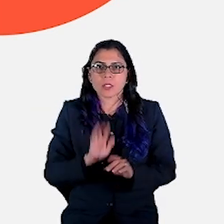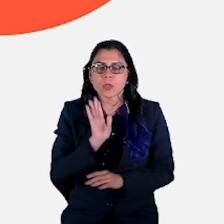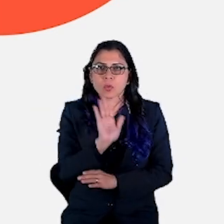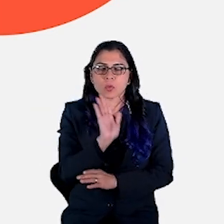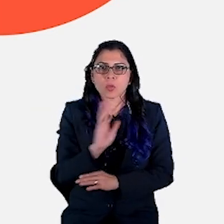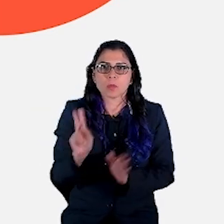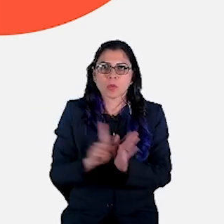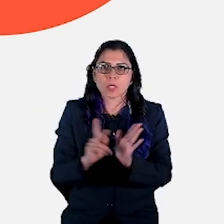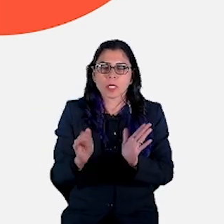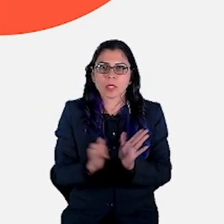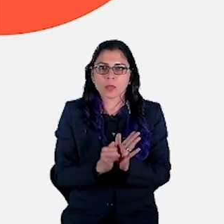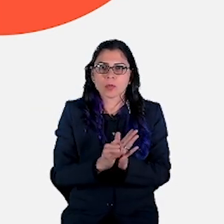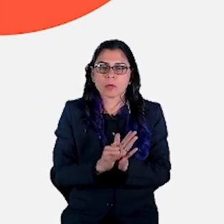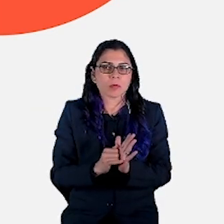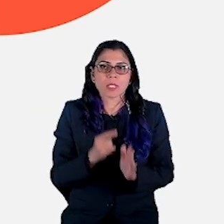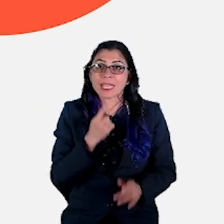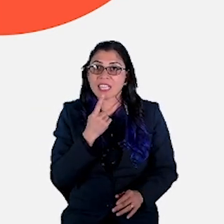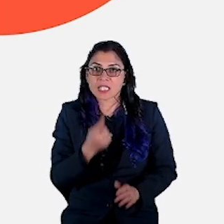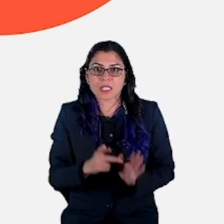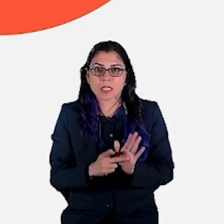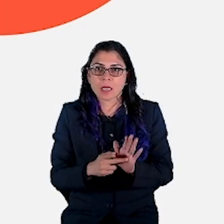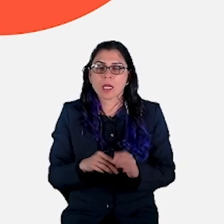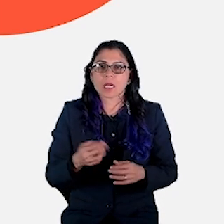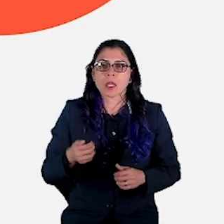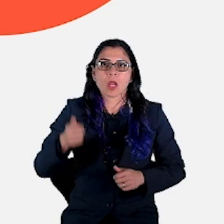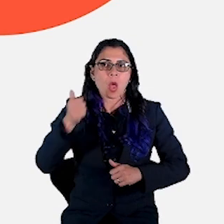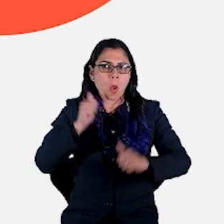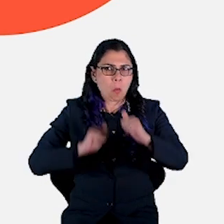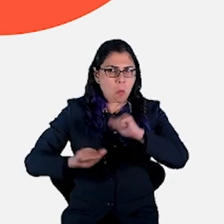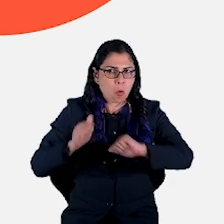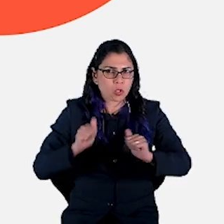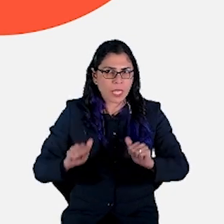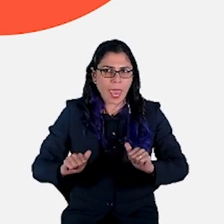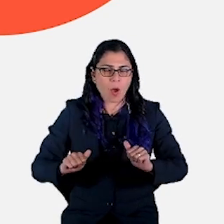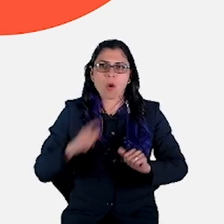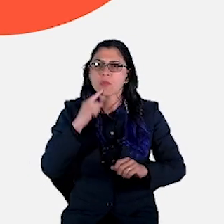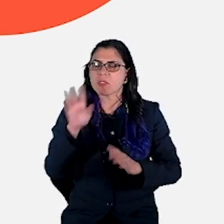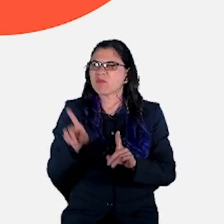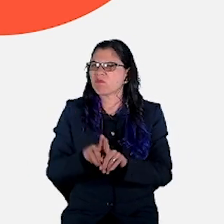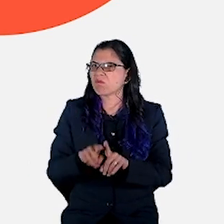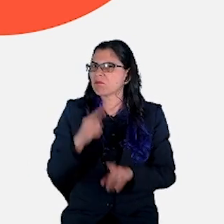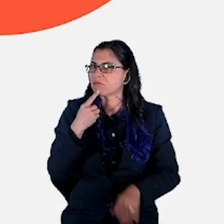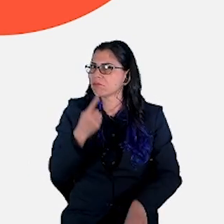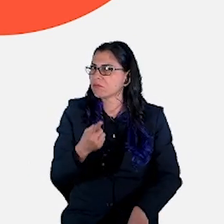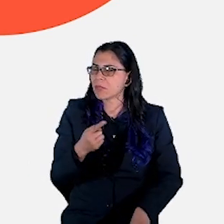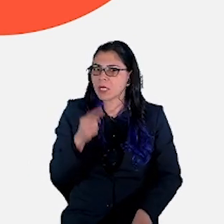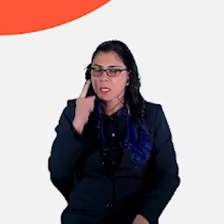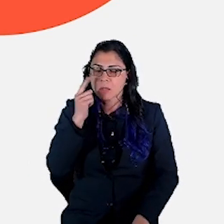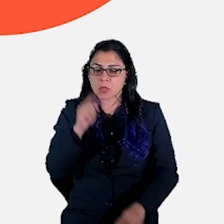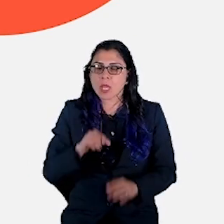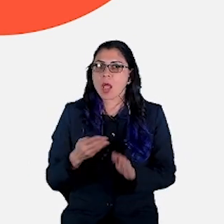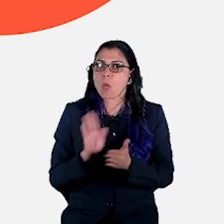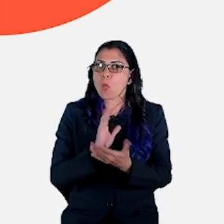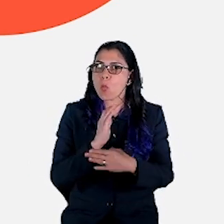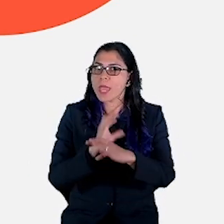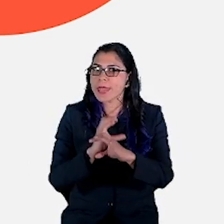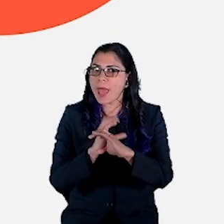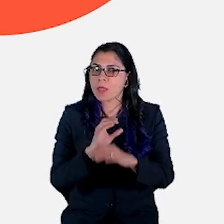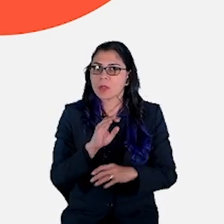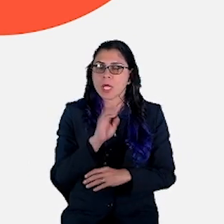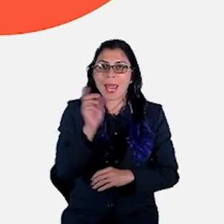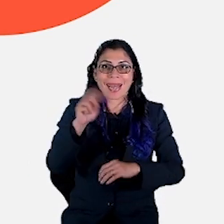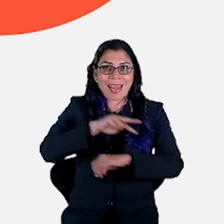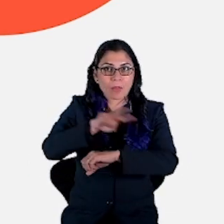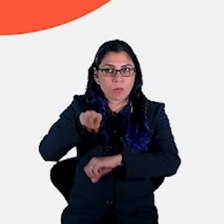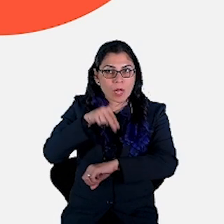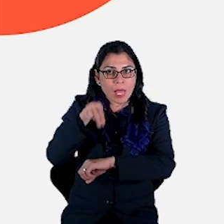proyectos referentes fue nuestro museo de la biodiversidad este museo que pone e que es